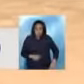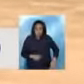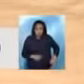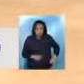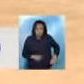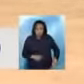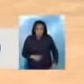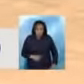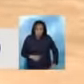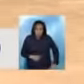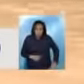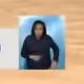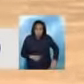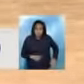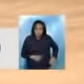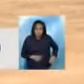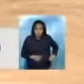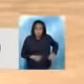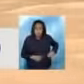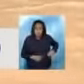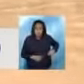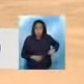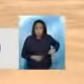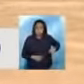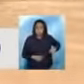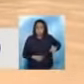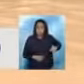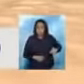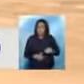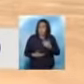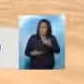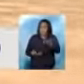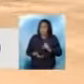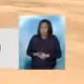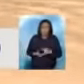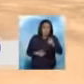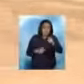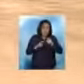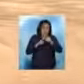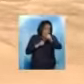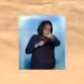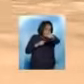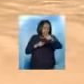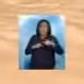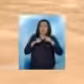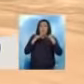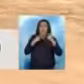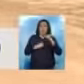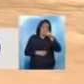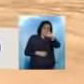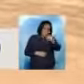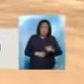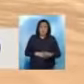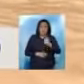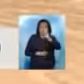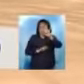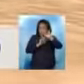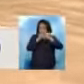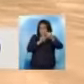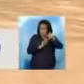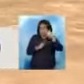Llegaba abajo de la pierna. Poco a poco va subiendo. Incluso la parte que está en el hotel del fondo, un hotel de 4 estrellas,